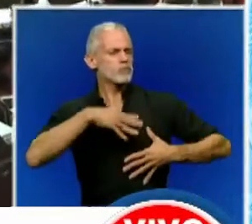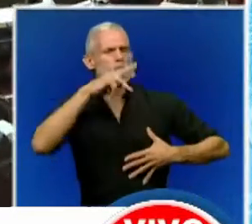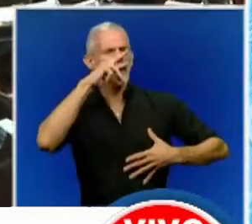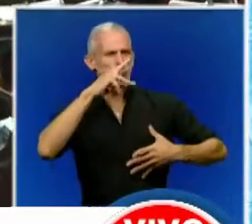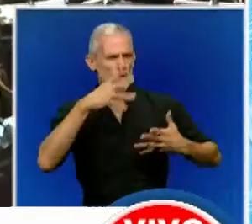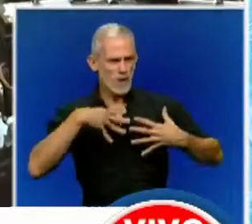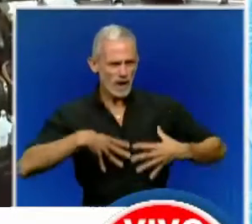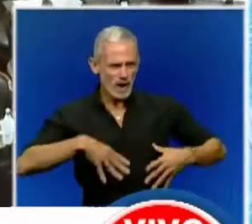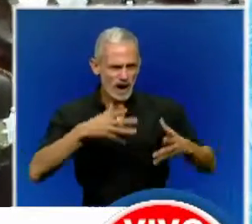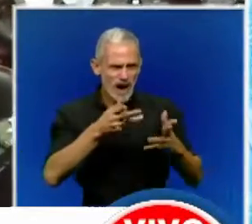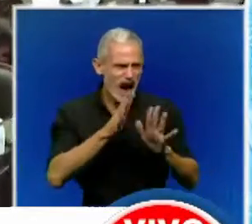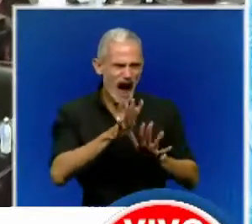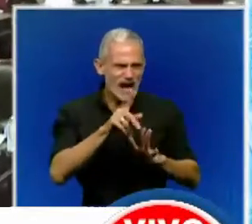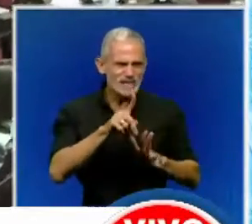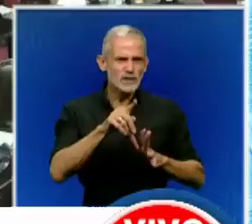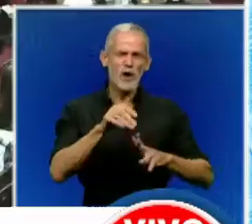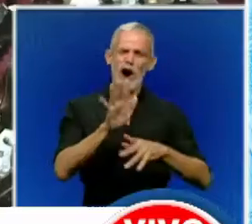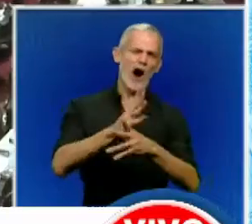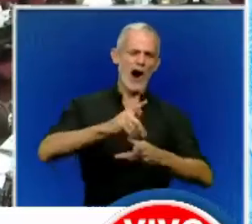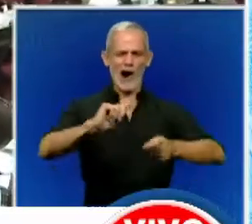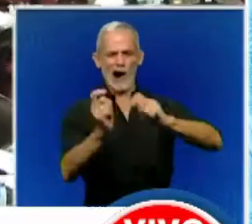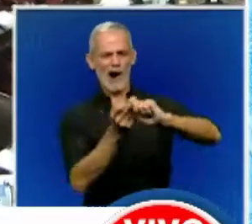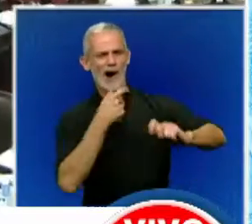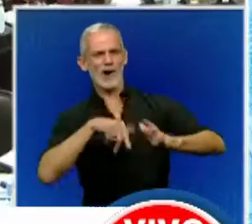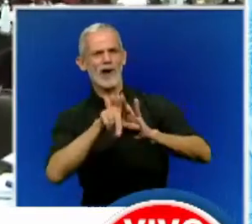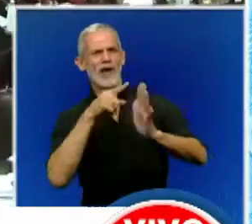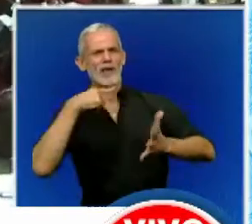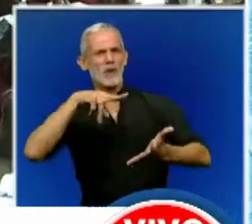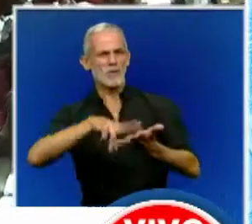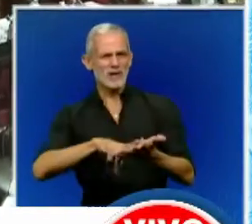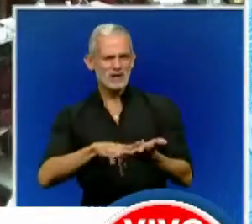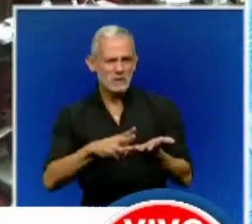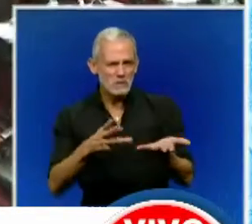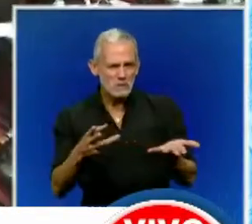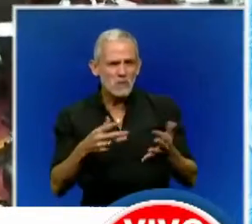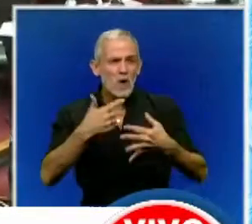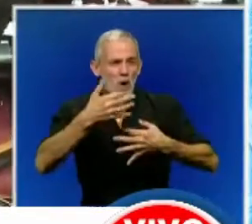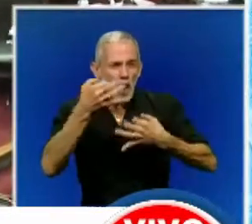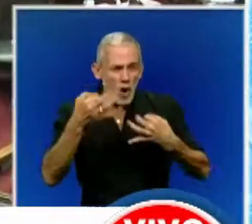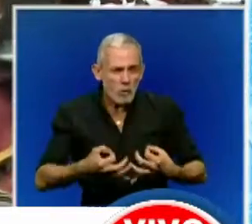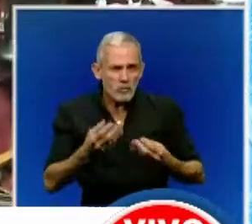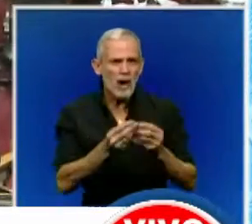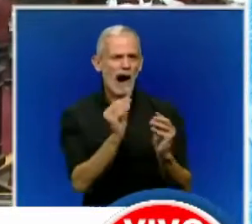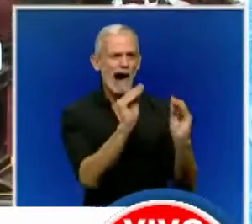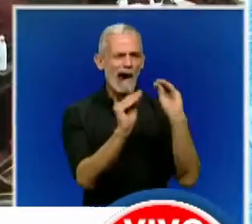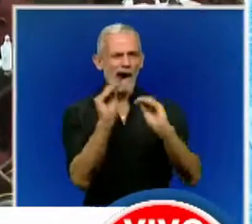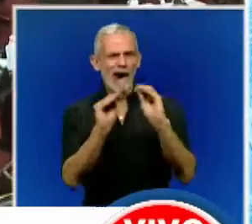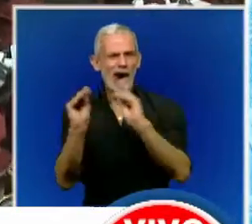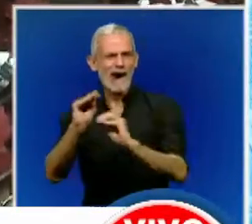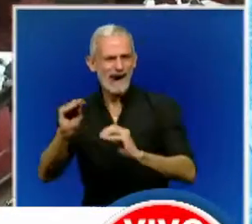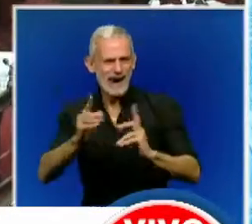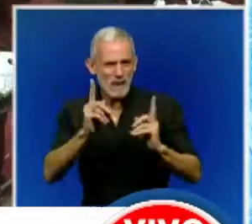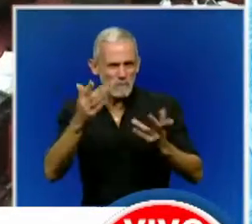si fuera una reforma tributaria a una sucesión de parches con los que vienen